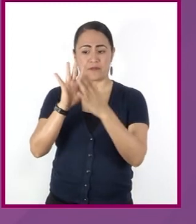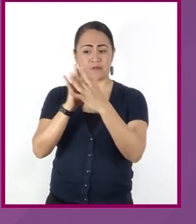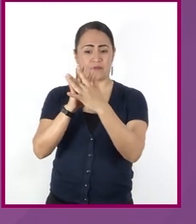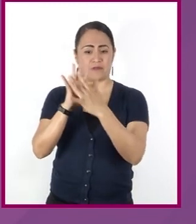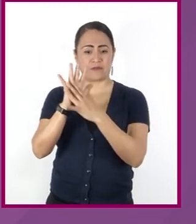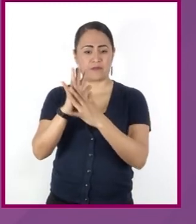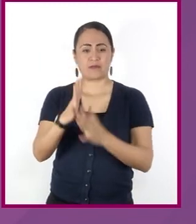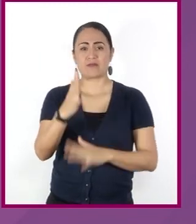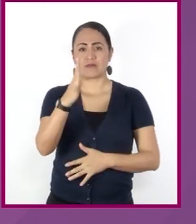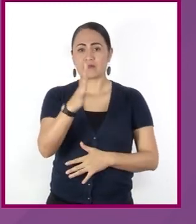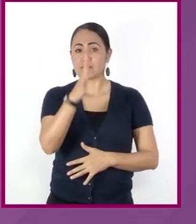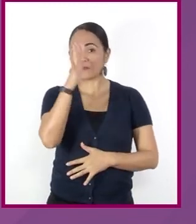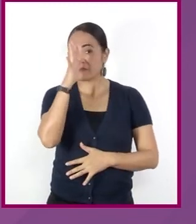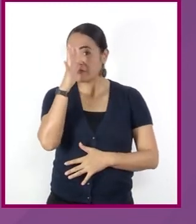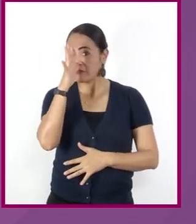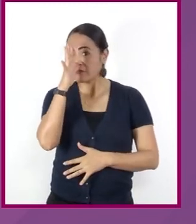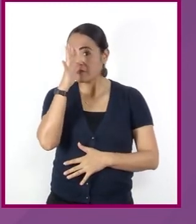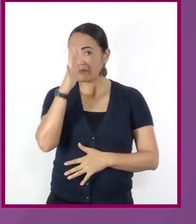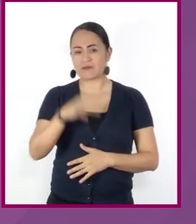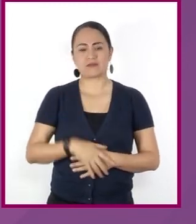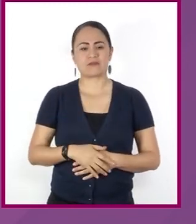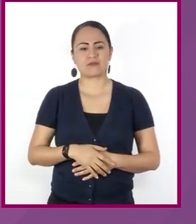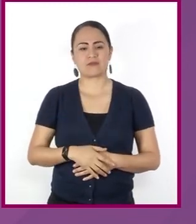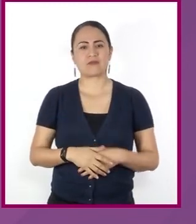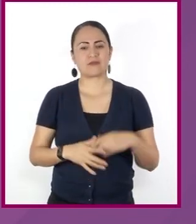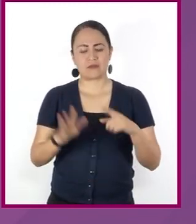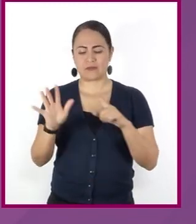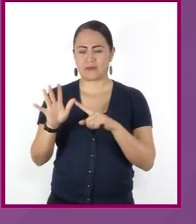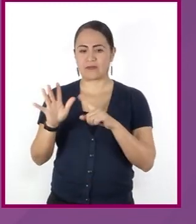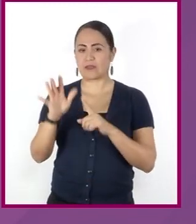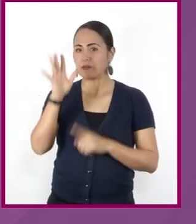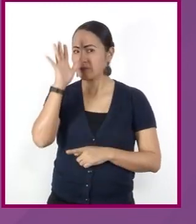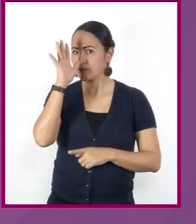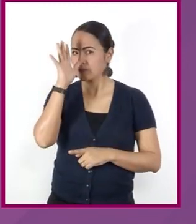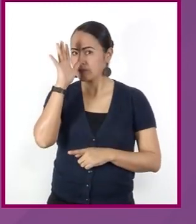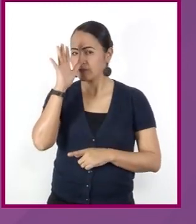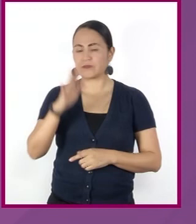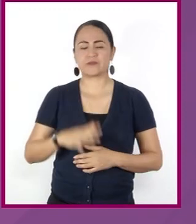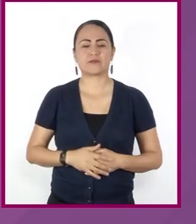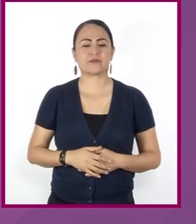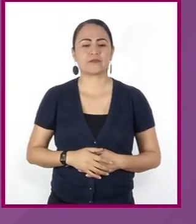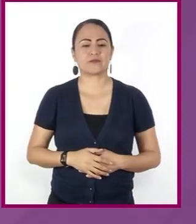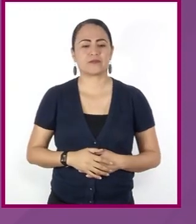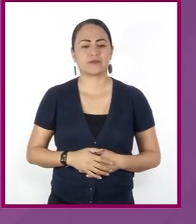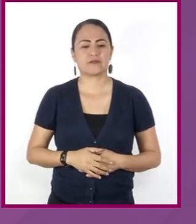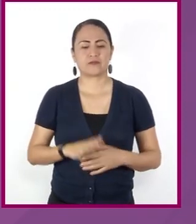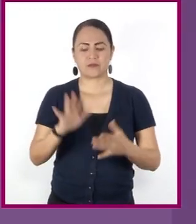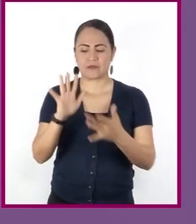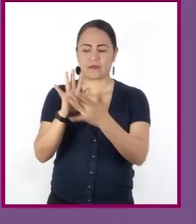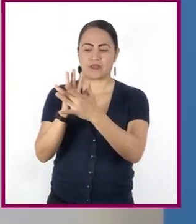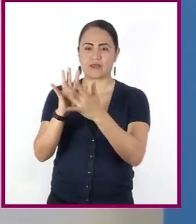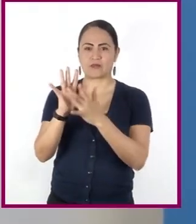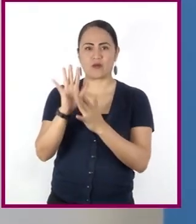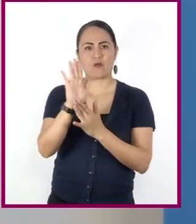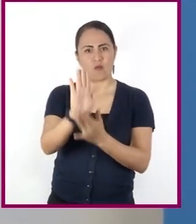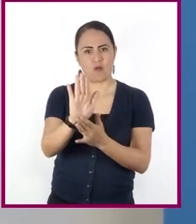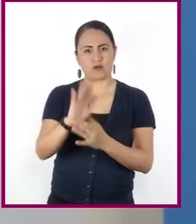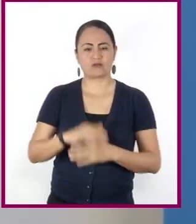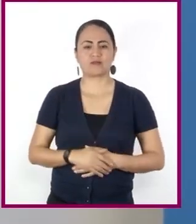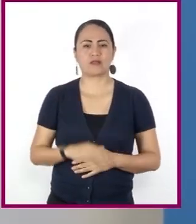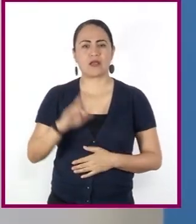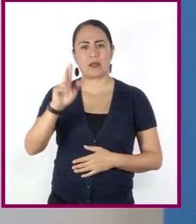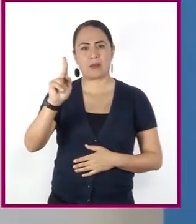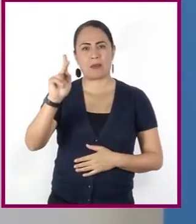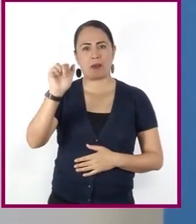mano ante la nariz, tocándola con la punta del pulgar, mostrando la medida del palmo. Un